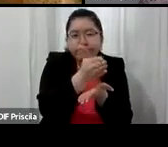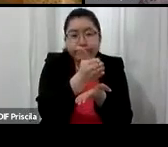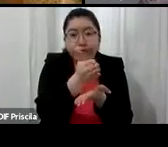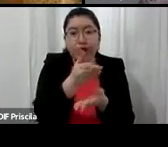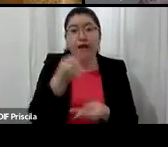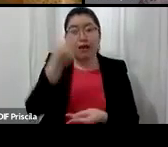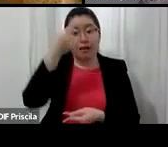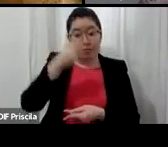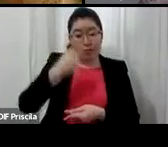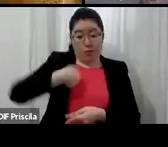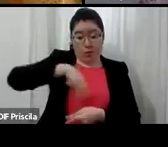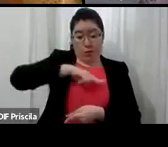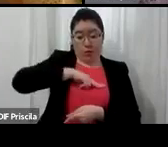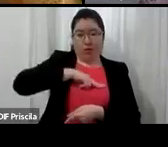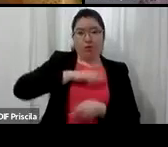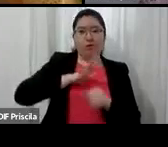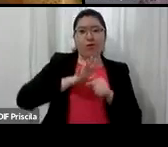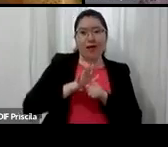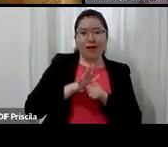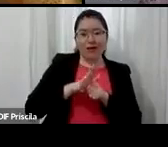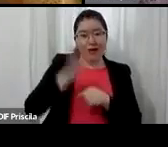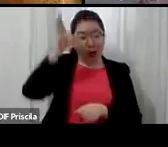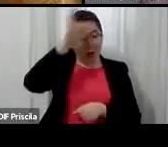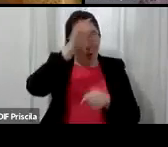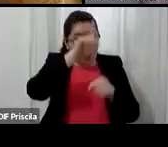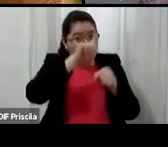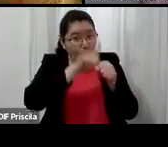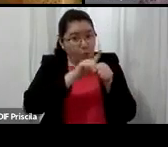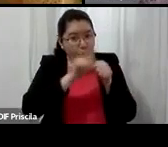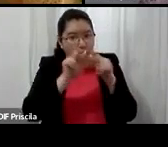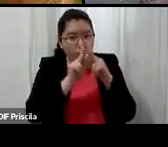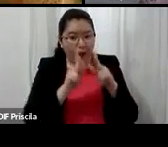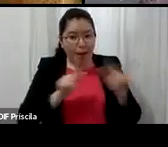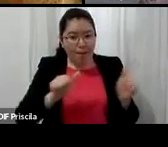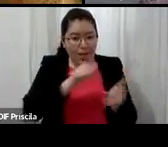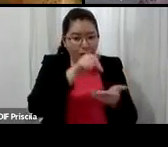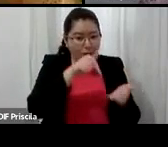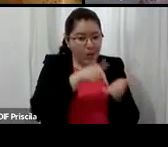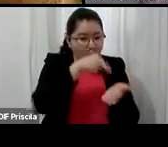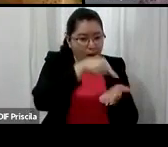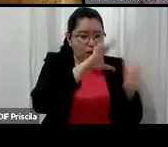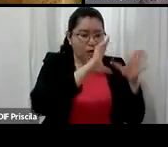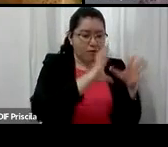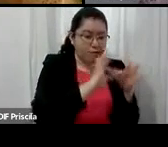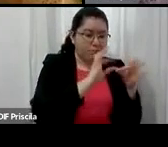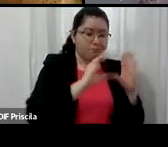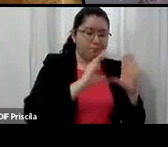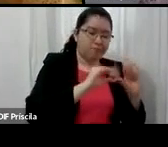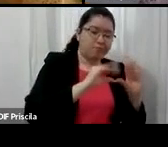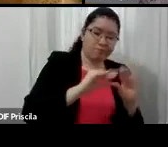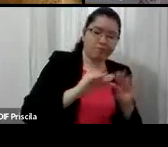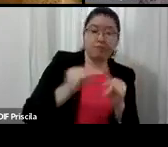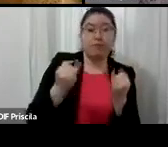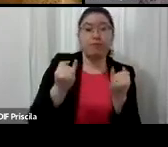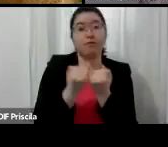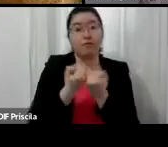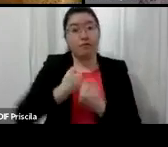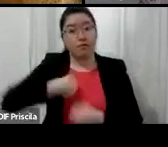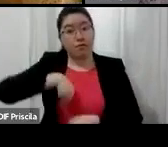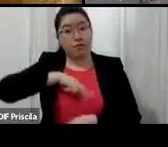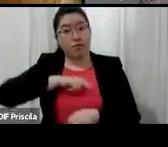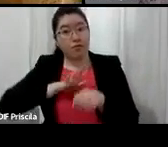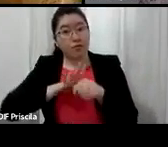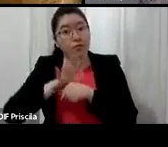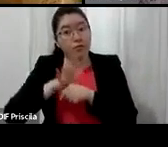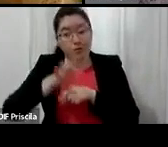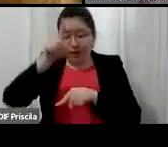construimos cultura de paz en un espacio, pero que también estamos luchando permanentemente para erradicar la